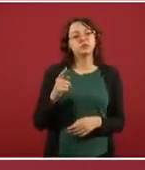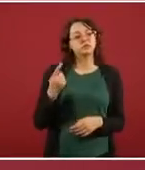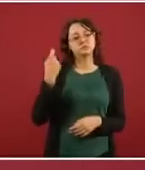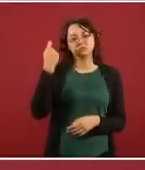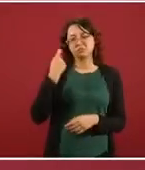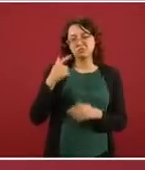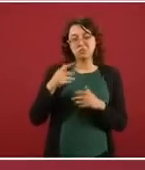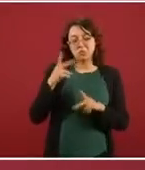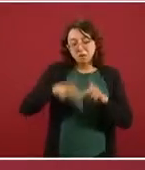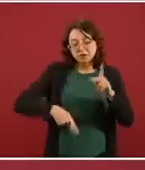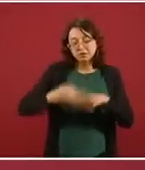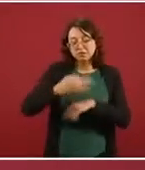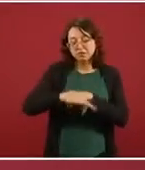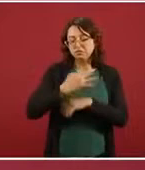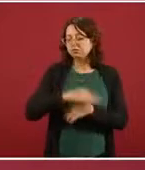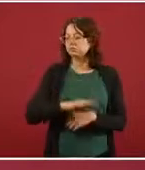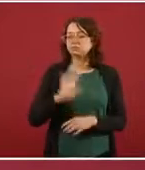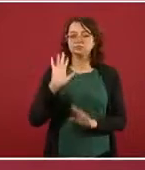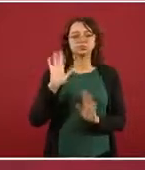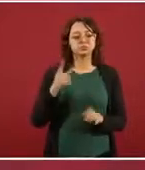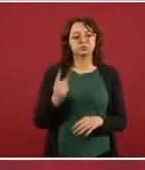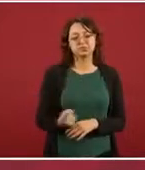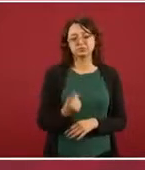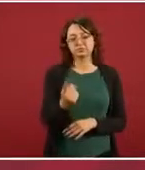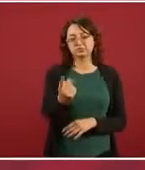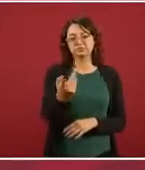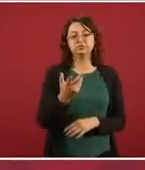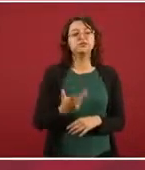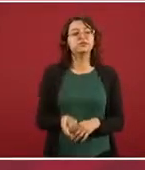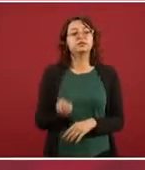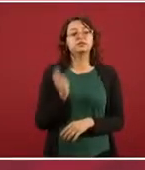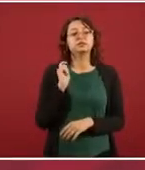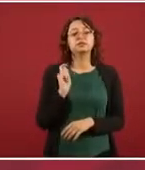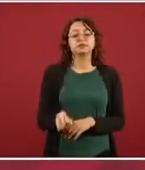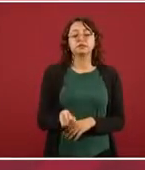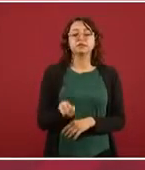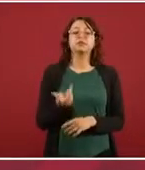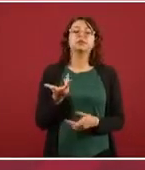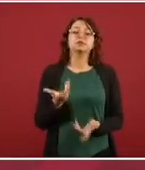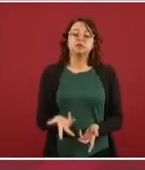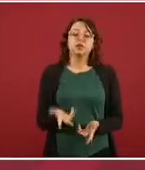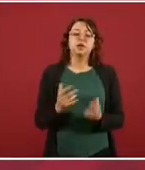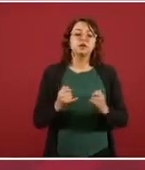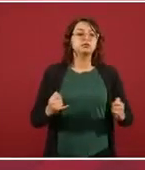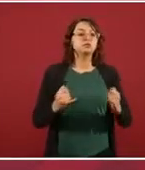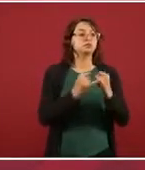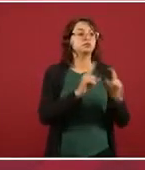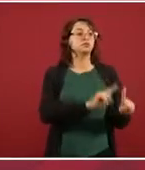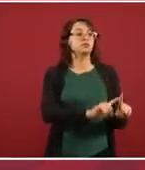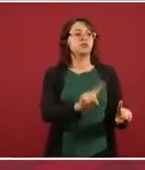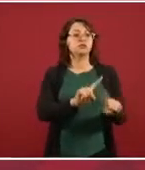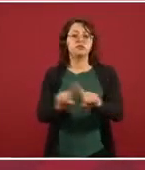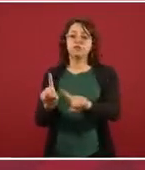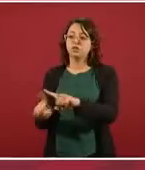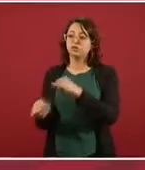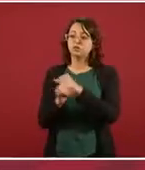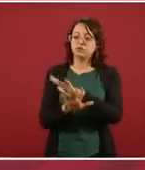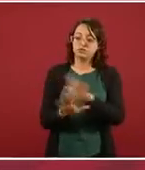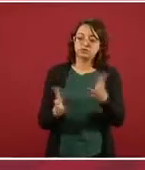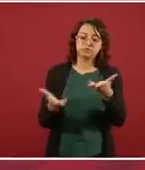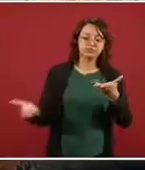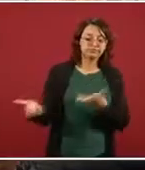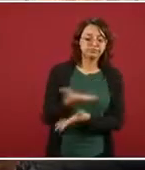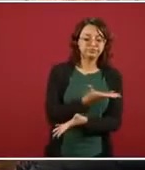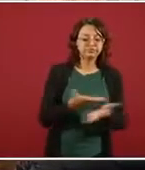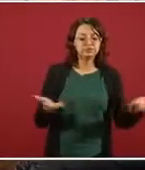siempre. De tal manera que intercambiamos información con las distintas áreas para que la pensión